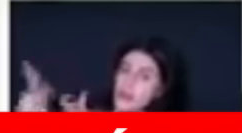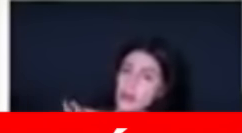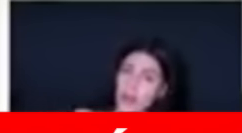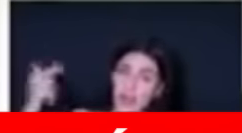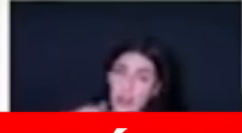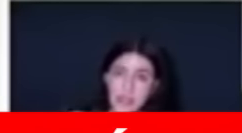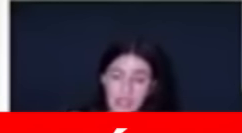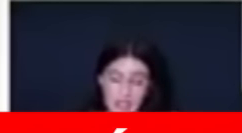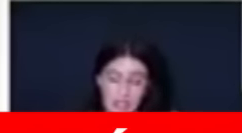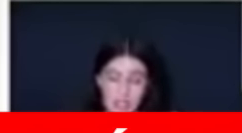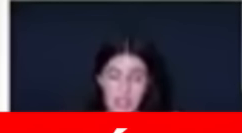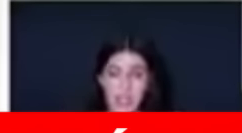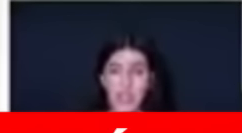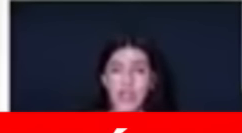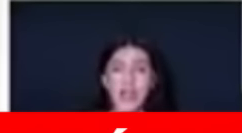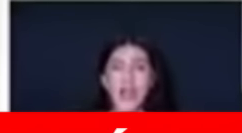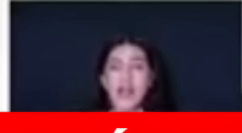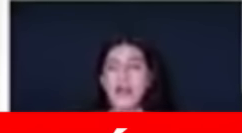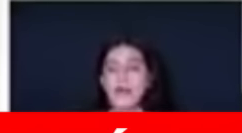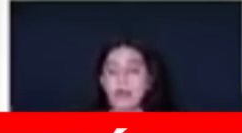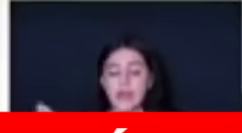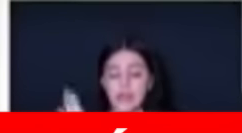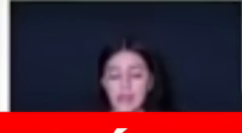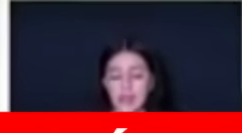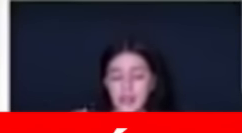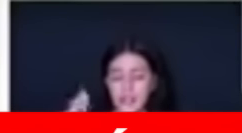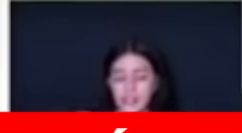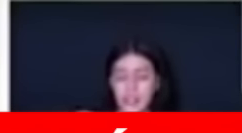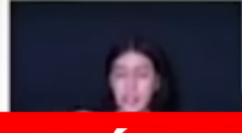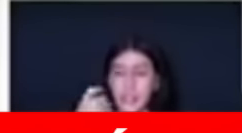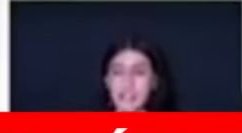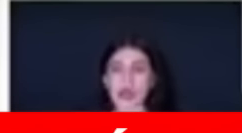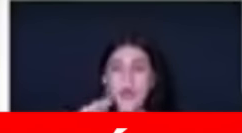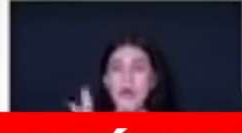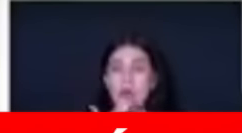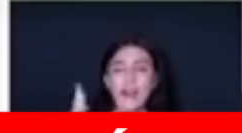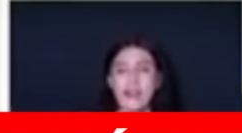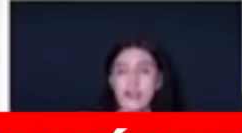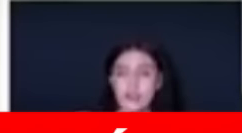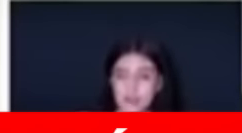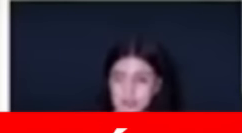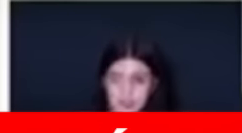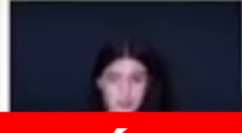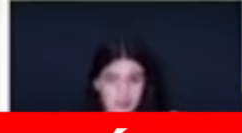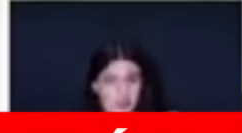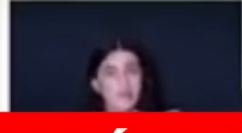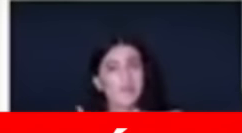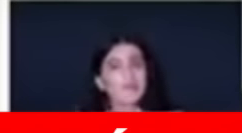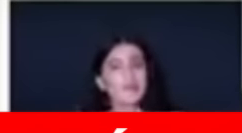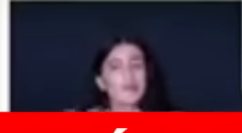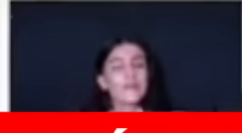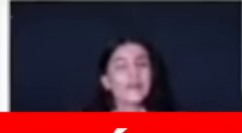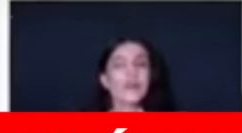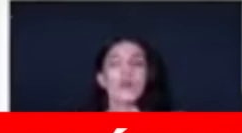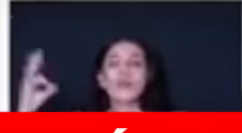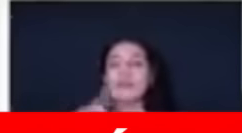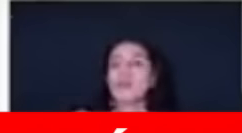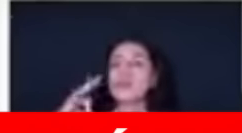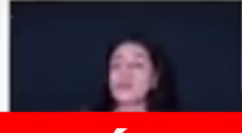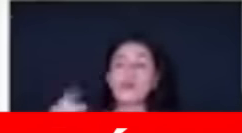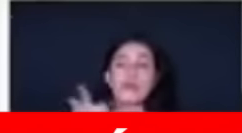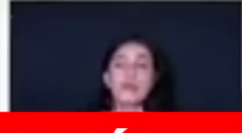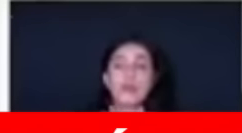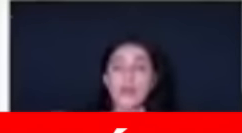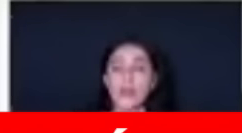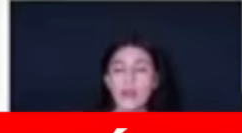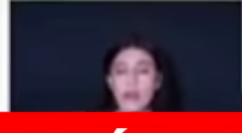lo hicimos en el verano del 86 cuando Chihuahua salió a defender su voto y su